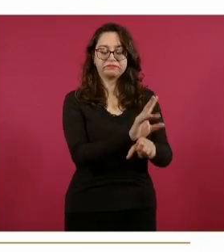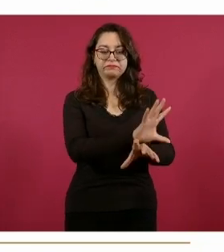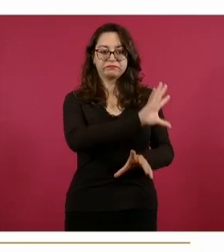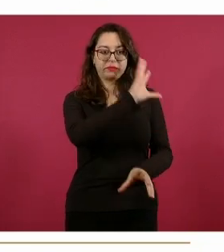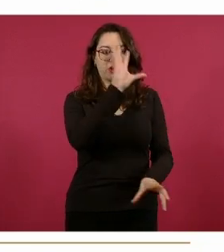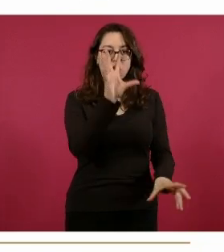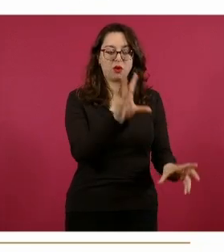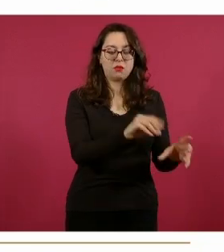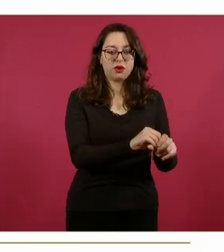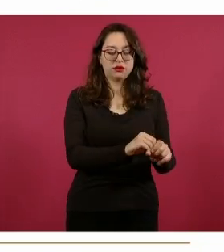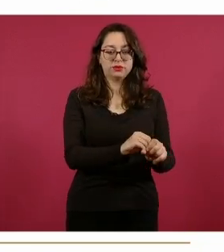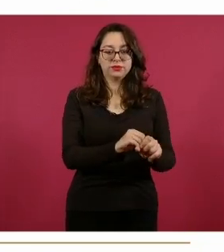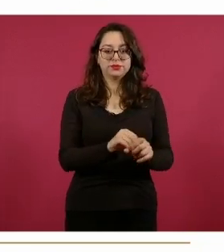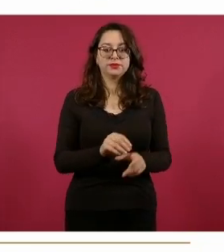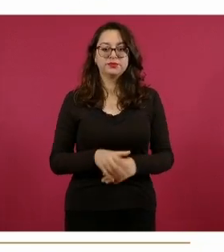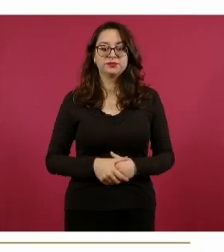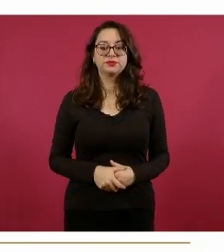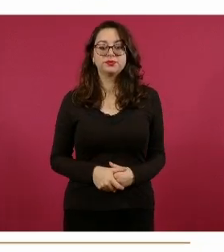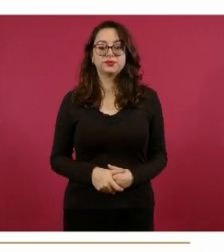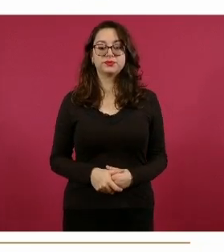químicas.